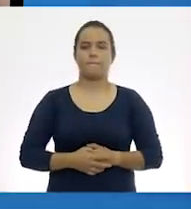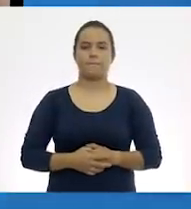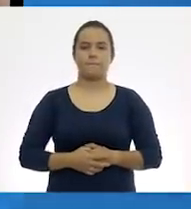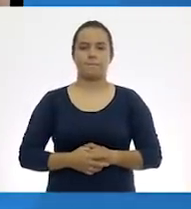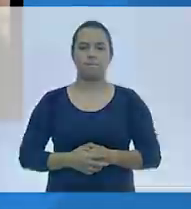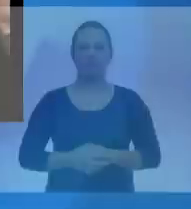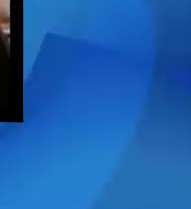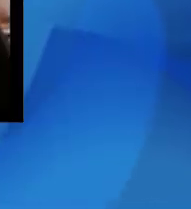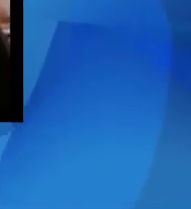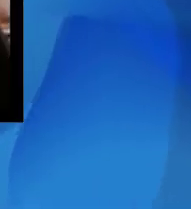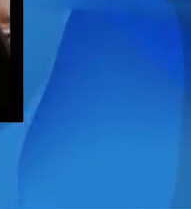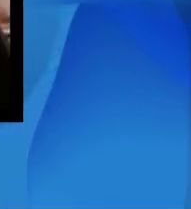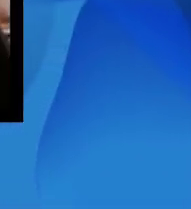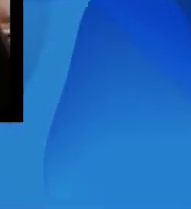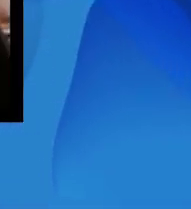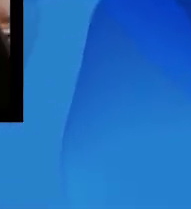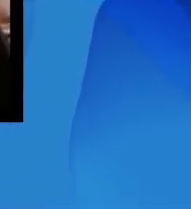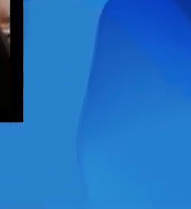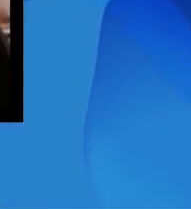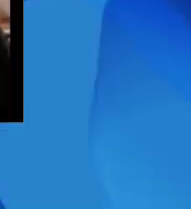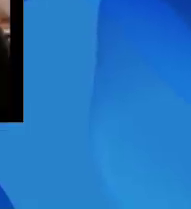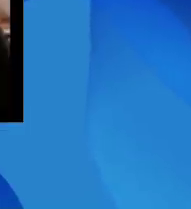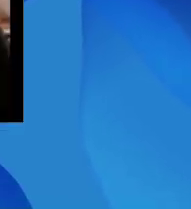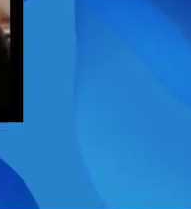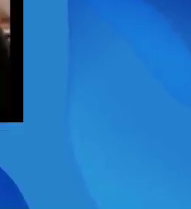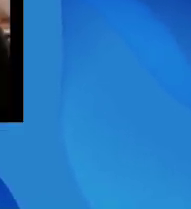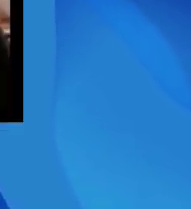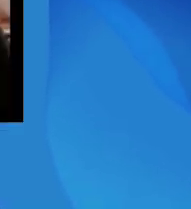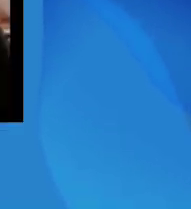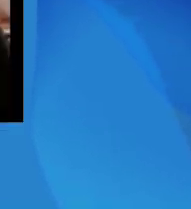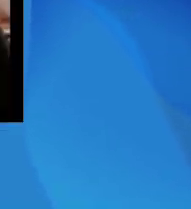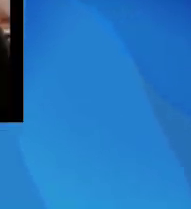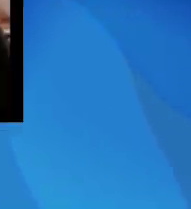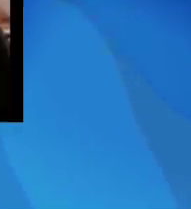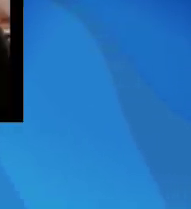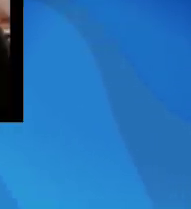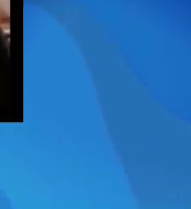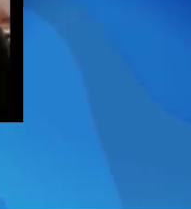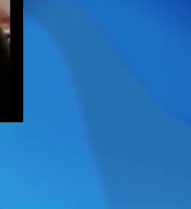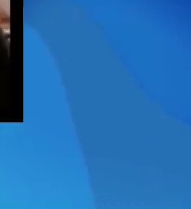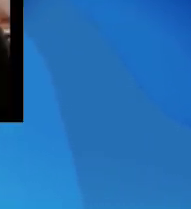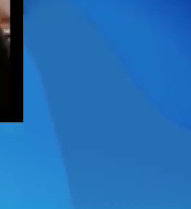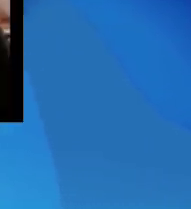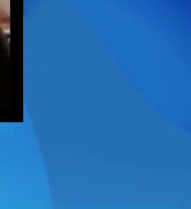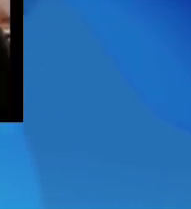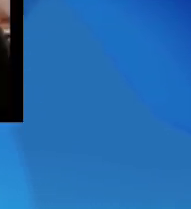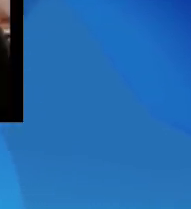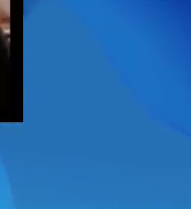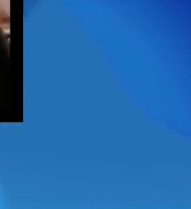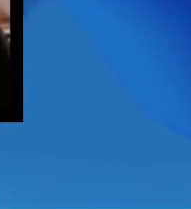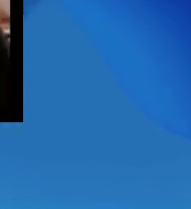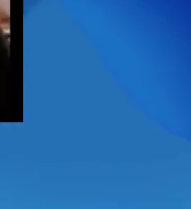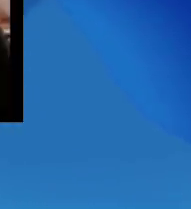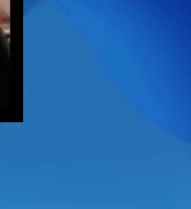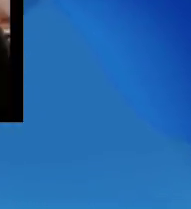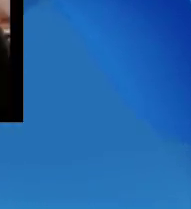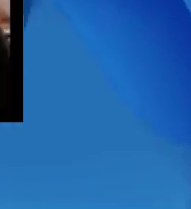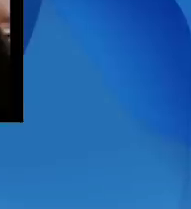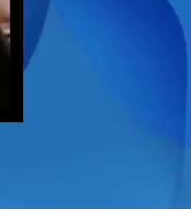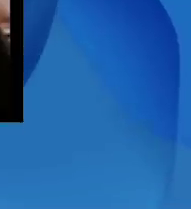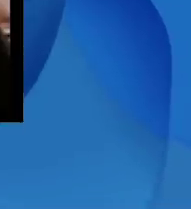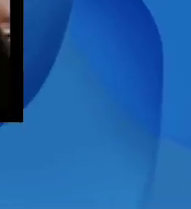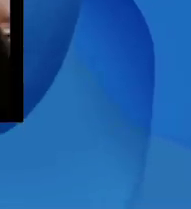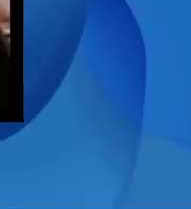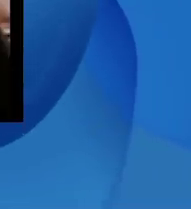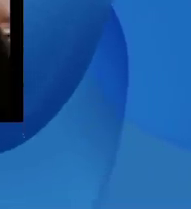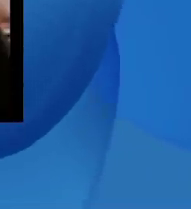there's what we call a balance feedback interface. So this is something that's strapped around the operator to allow